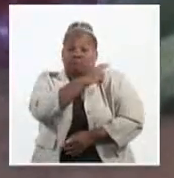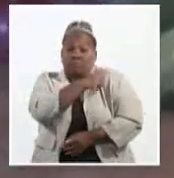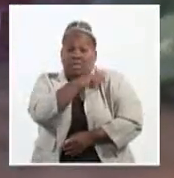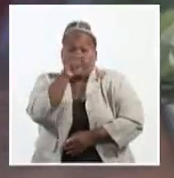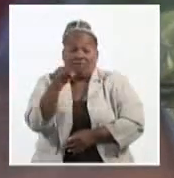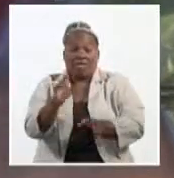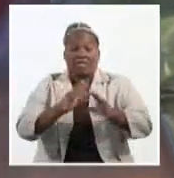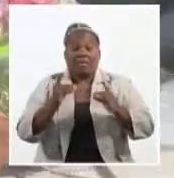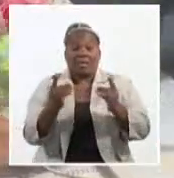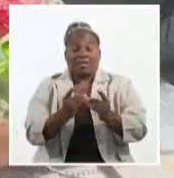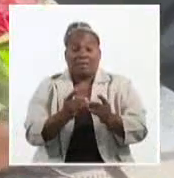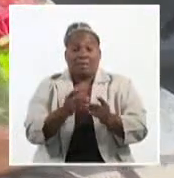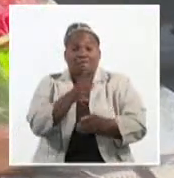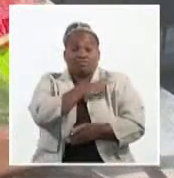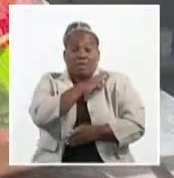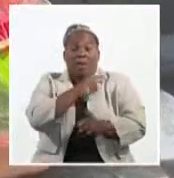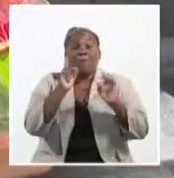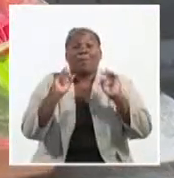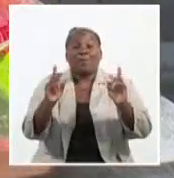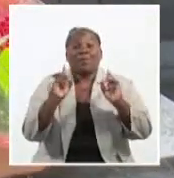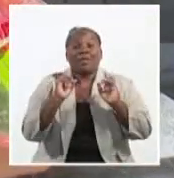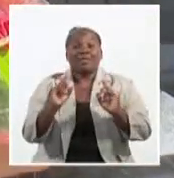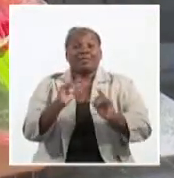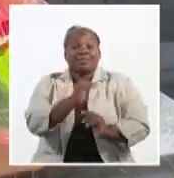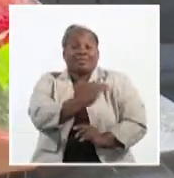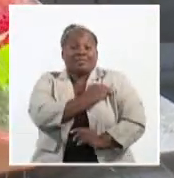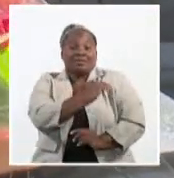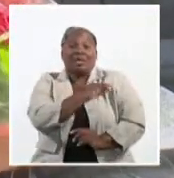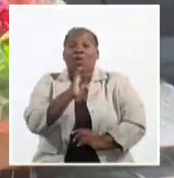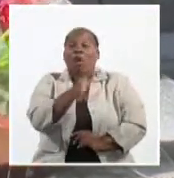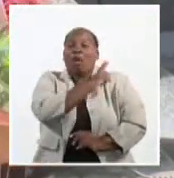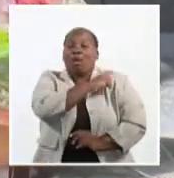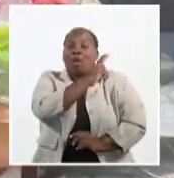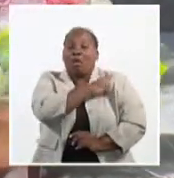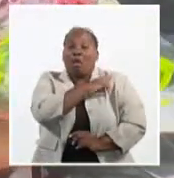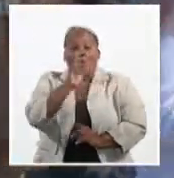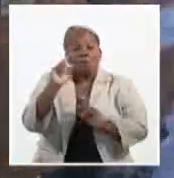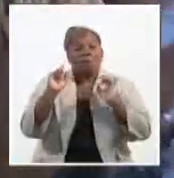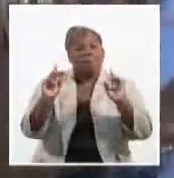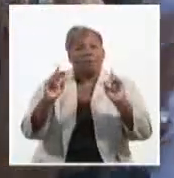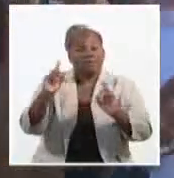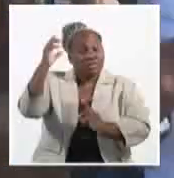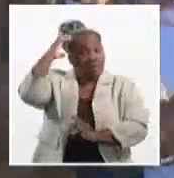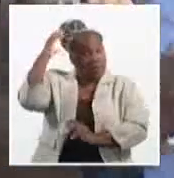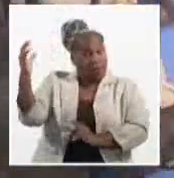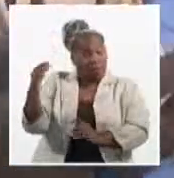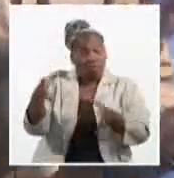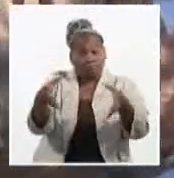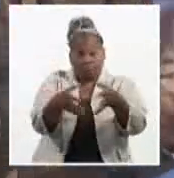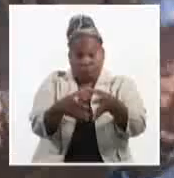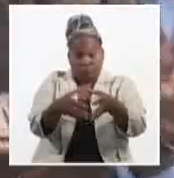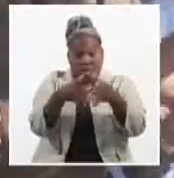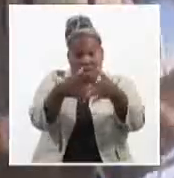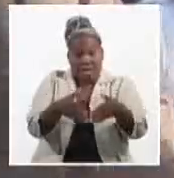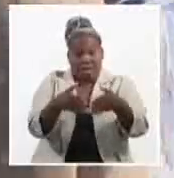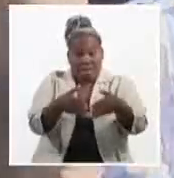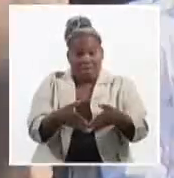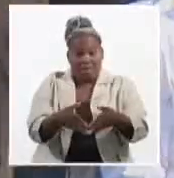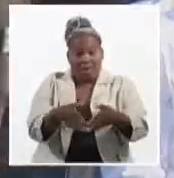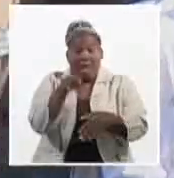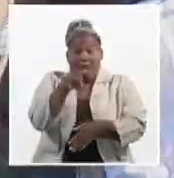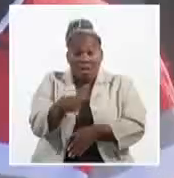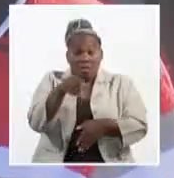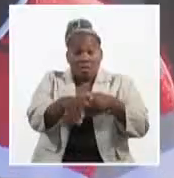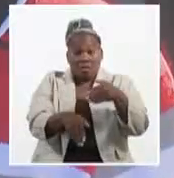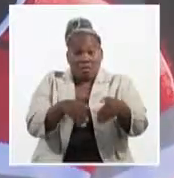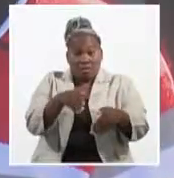de la Dirección Política de las FARC, así como autoridades políticas gubernamentales y de la región militar Granma. En la cita se